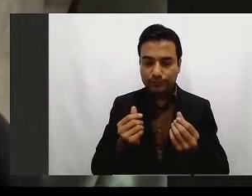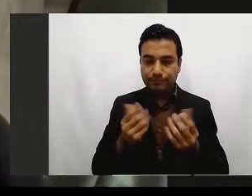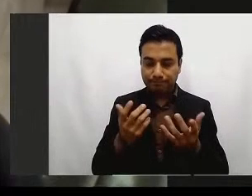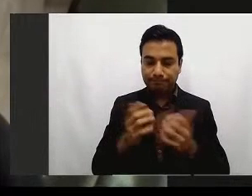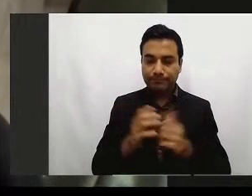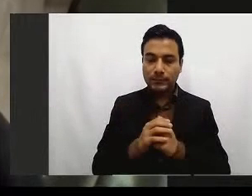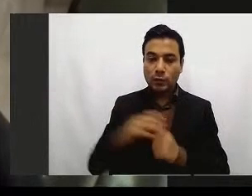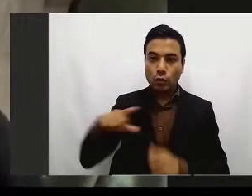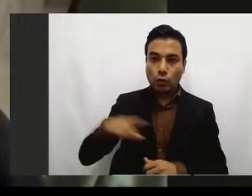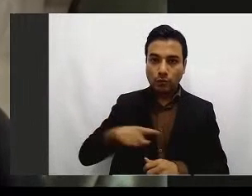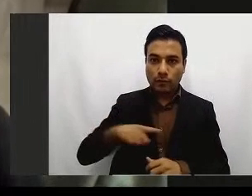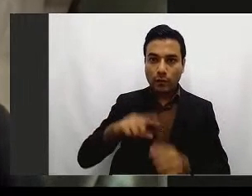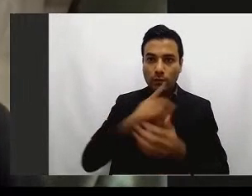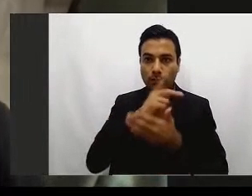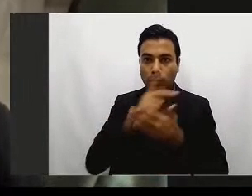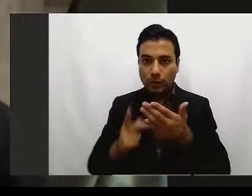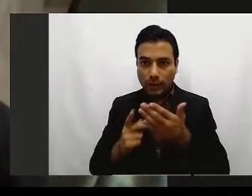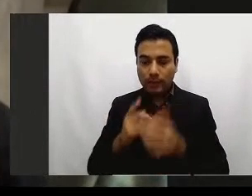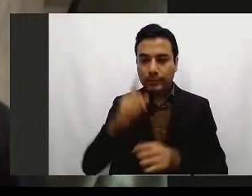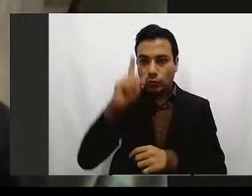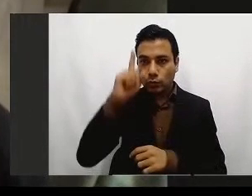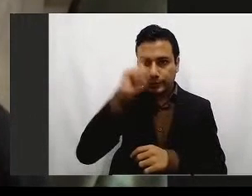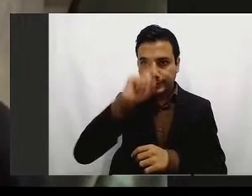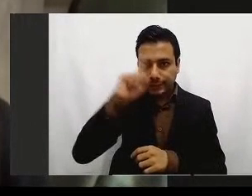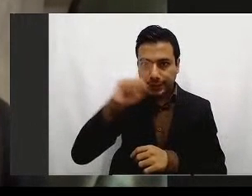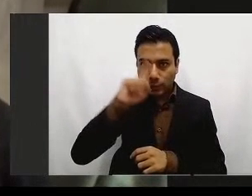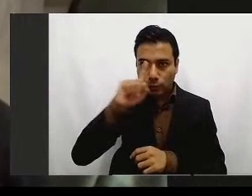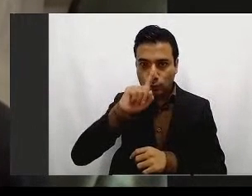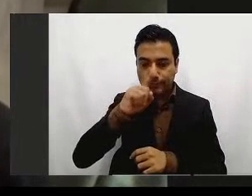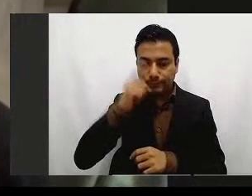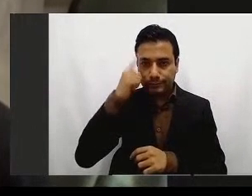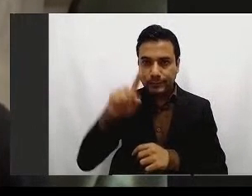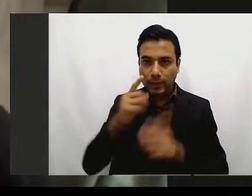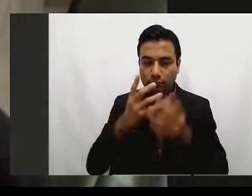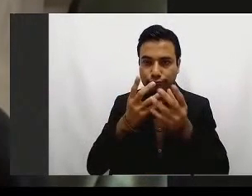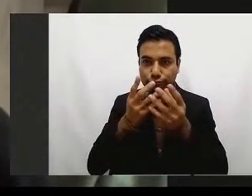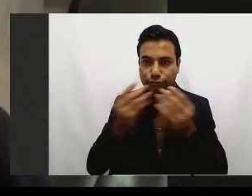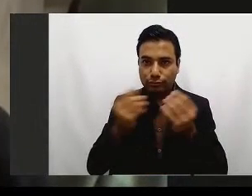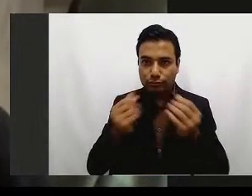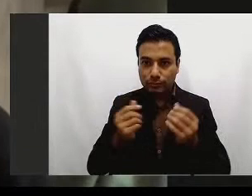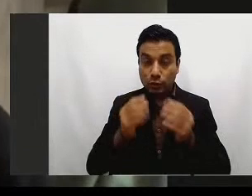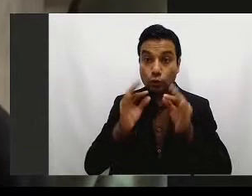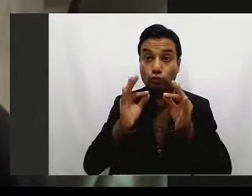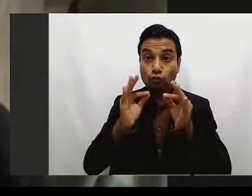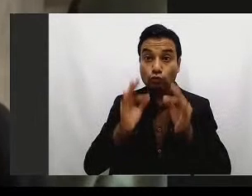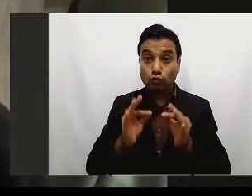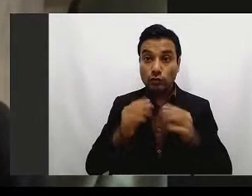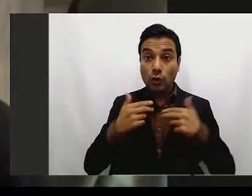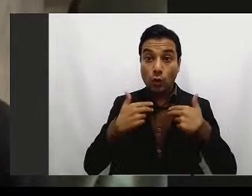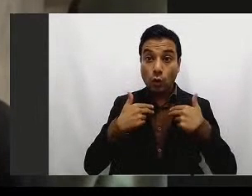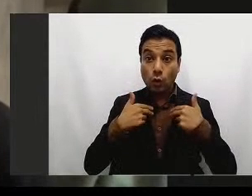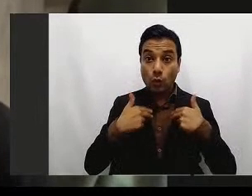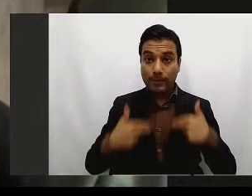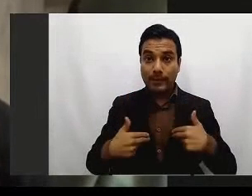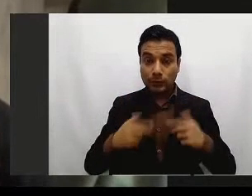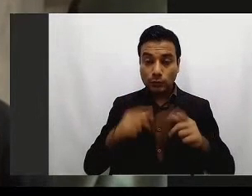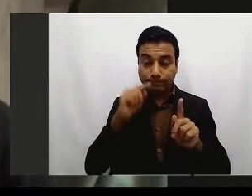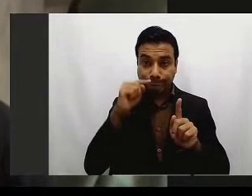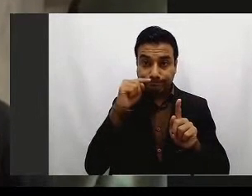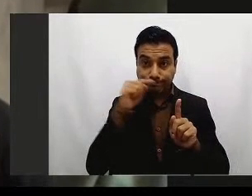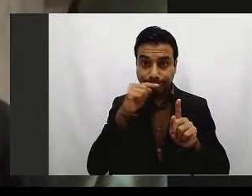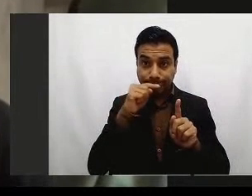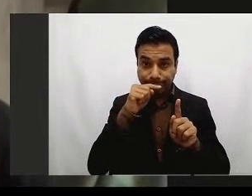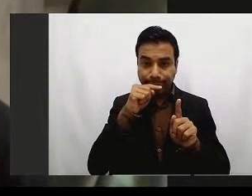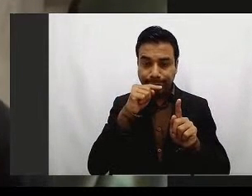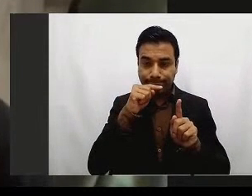recomendaciones a partir de una perspectiva humana en el proceso de resolución